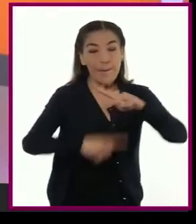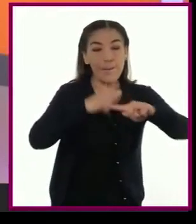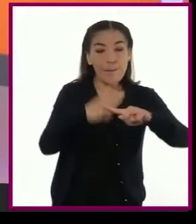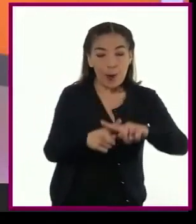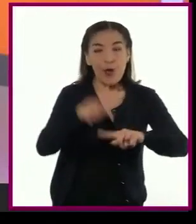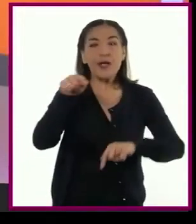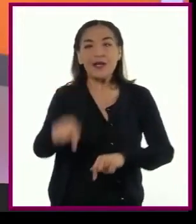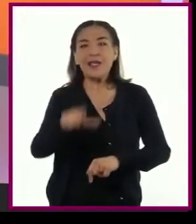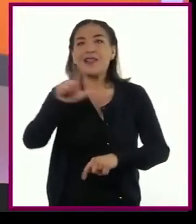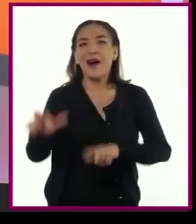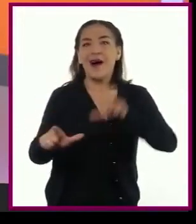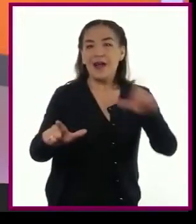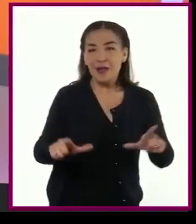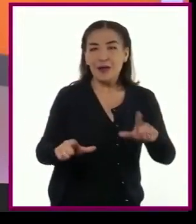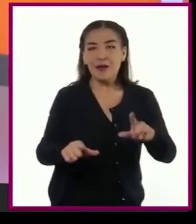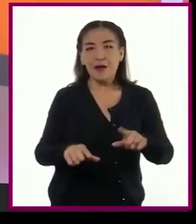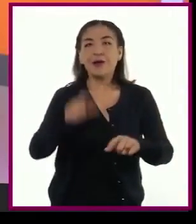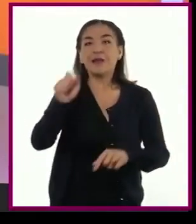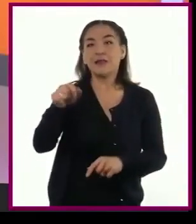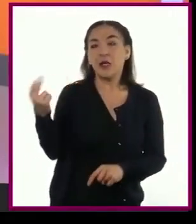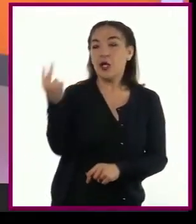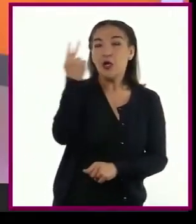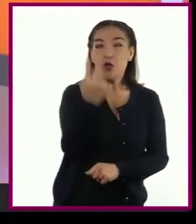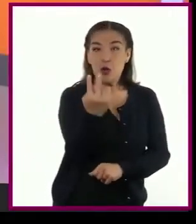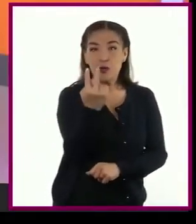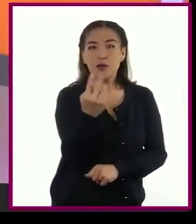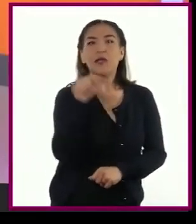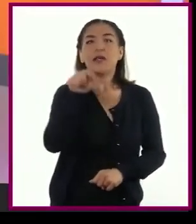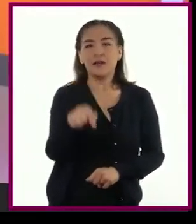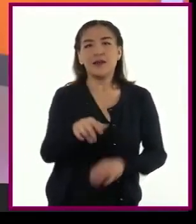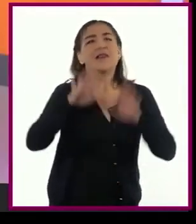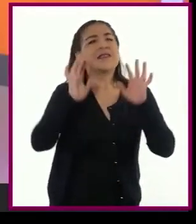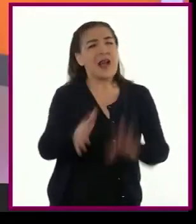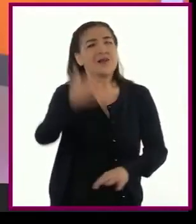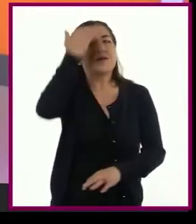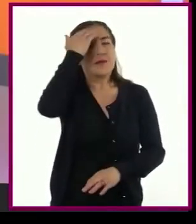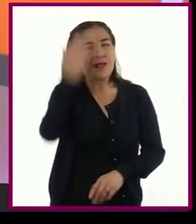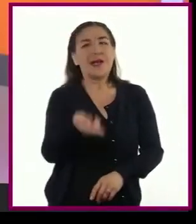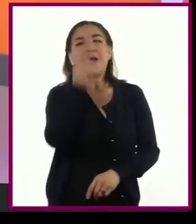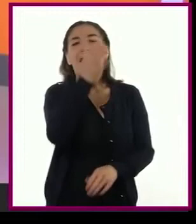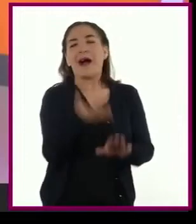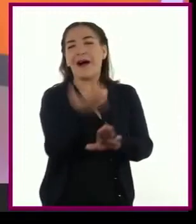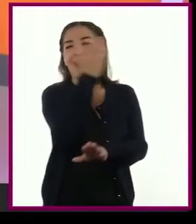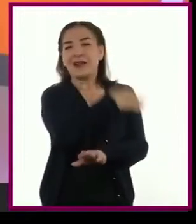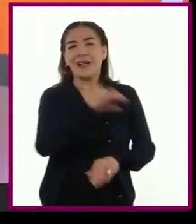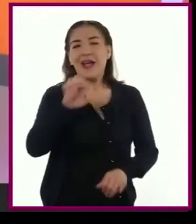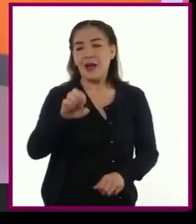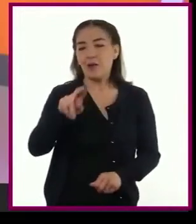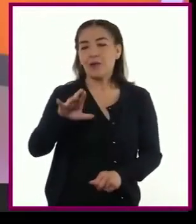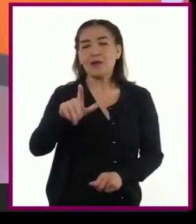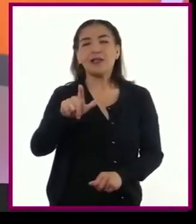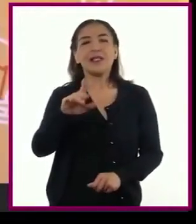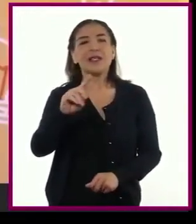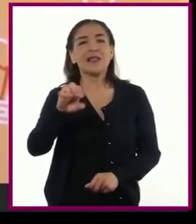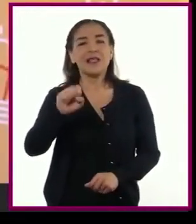el número de lados por una potencia de 2, era ya conocida por Euclides desde la antigua